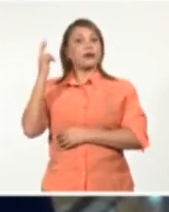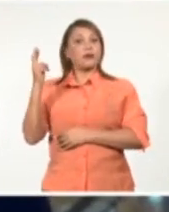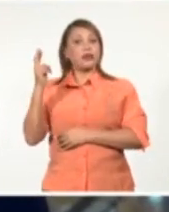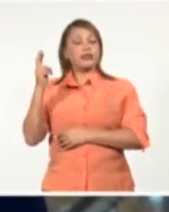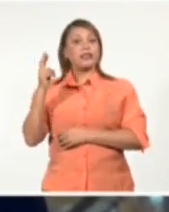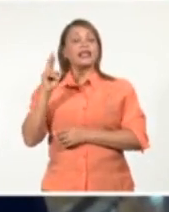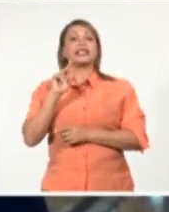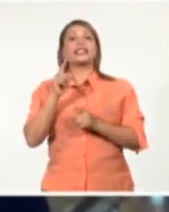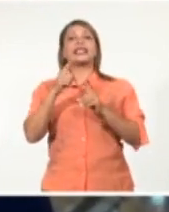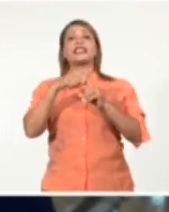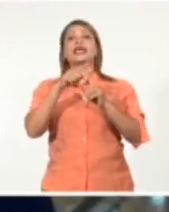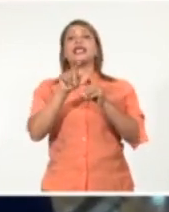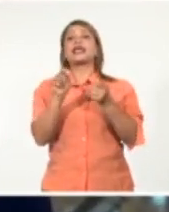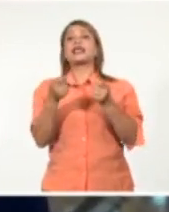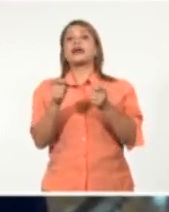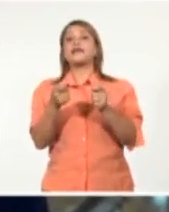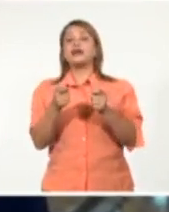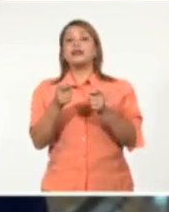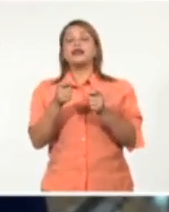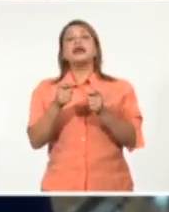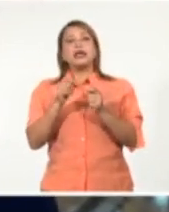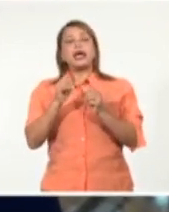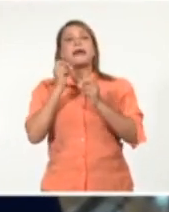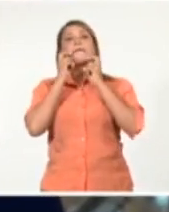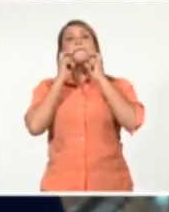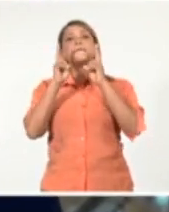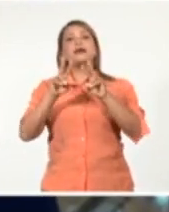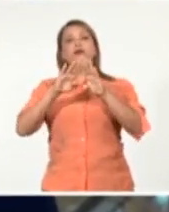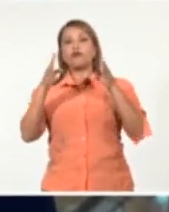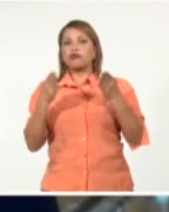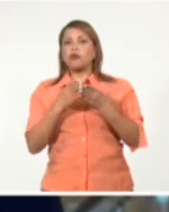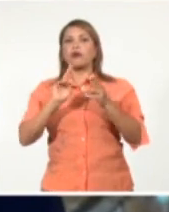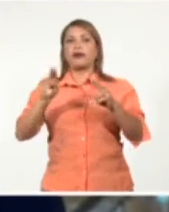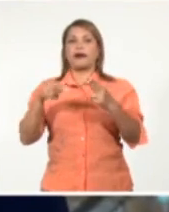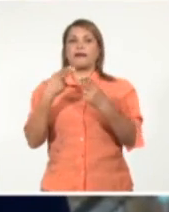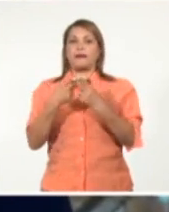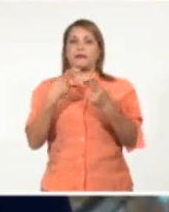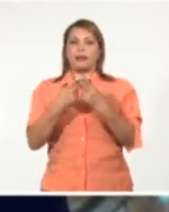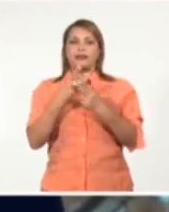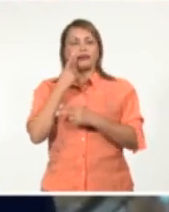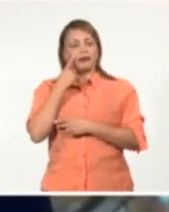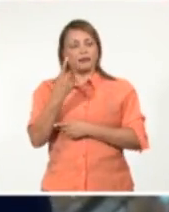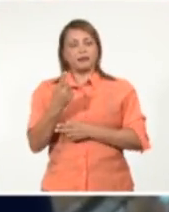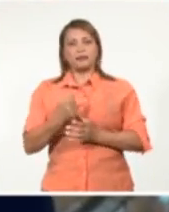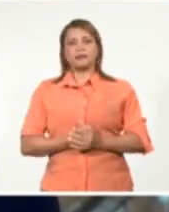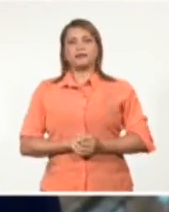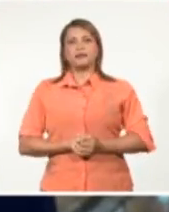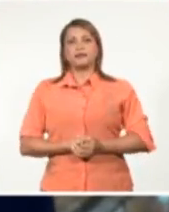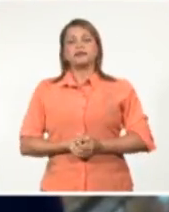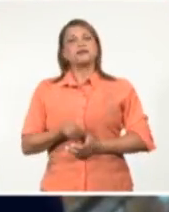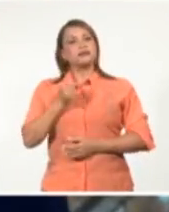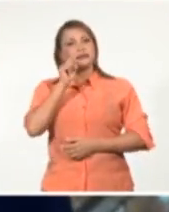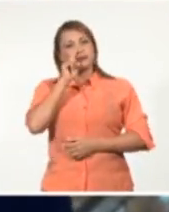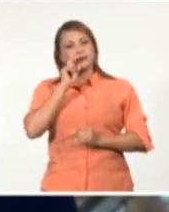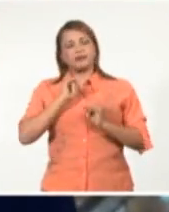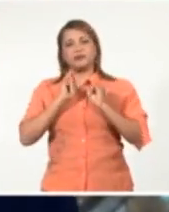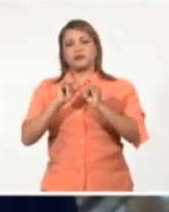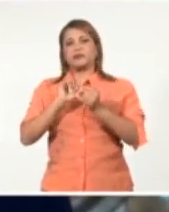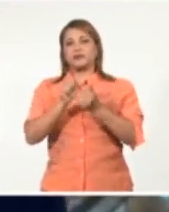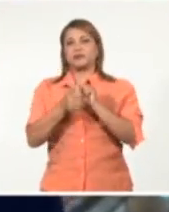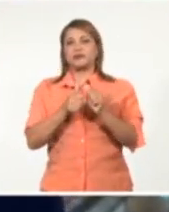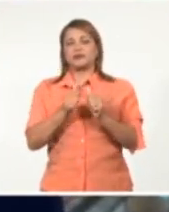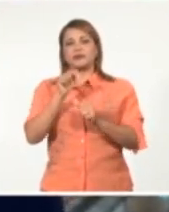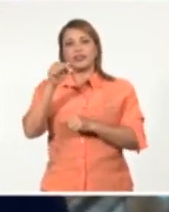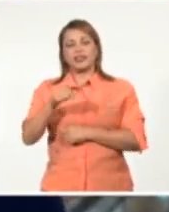canal tele Rebelde anunció que transmitirá en vivo todos los juegos de Cuba en este mundial así anda y me despido desde aquí desde